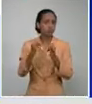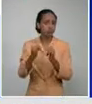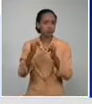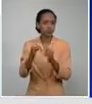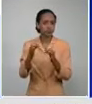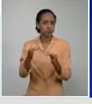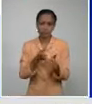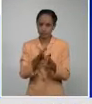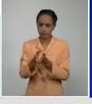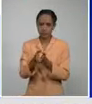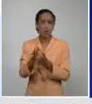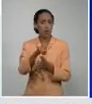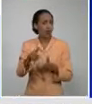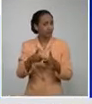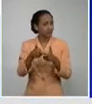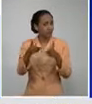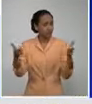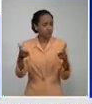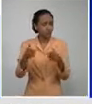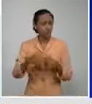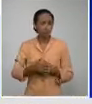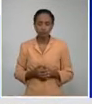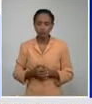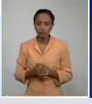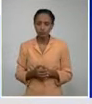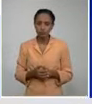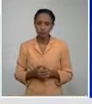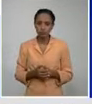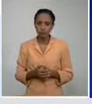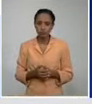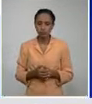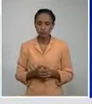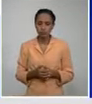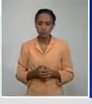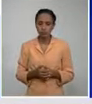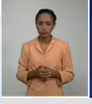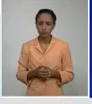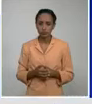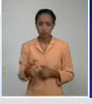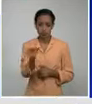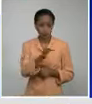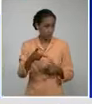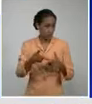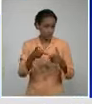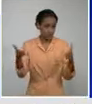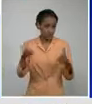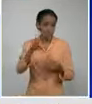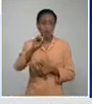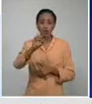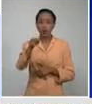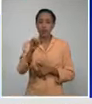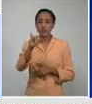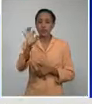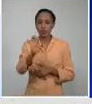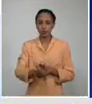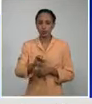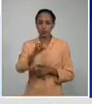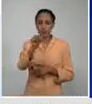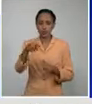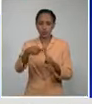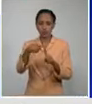mantiene elevada. Se mantienen entre los municipios que aportan el 50,6% de